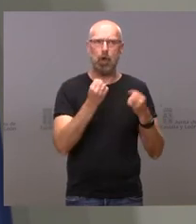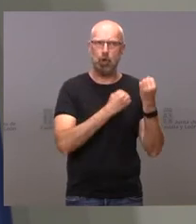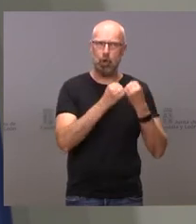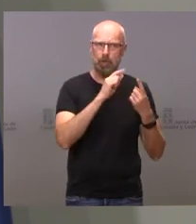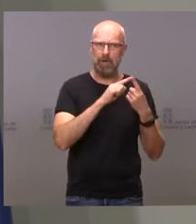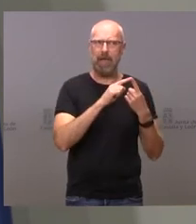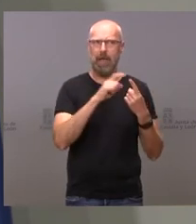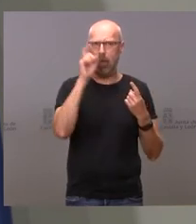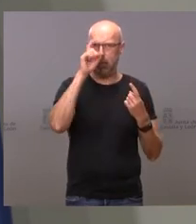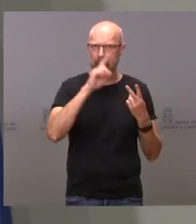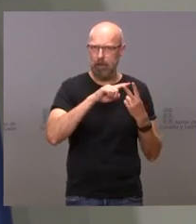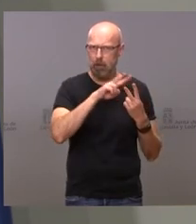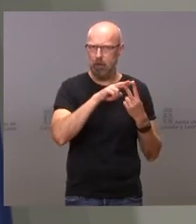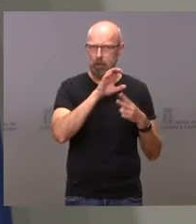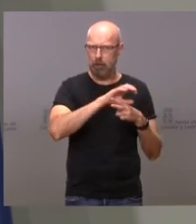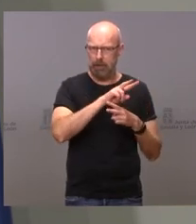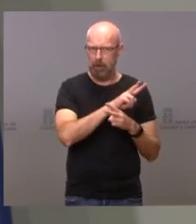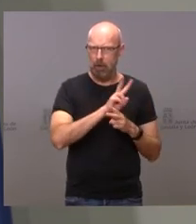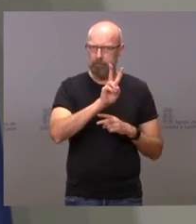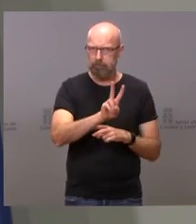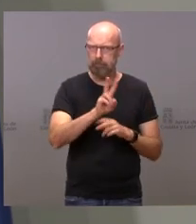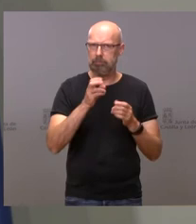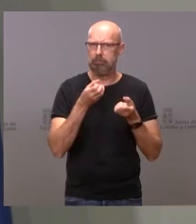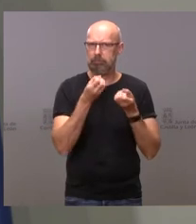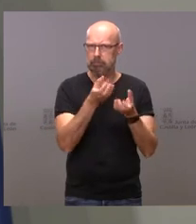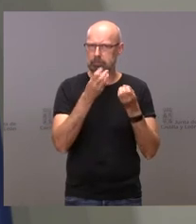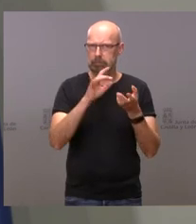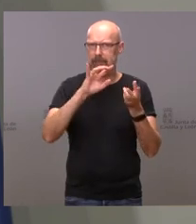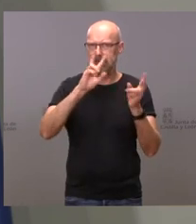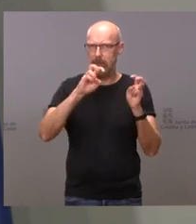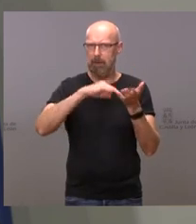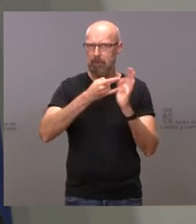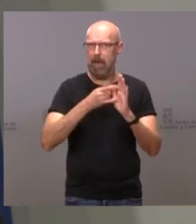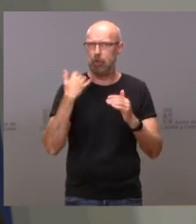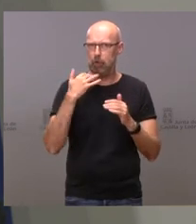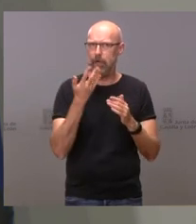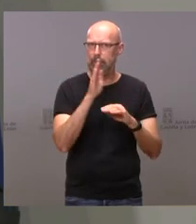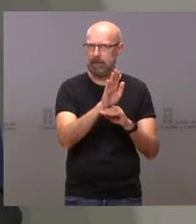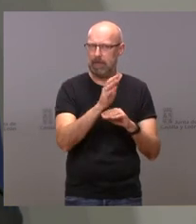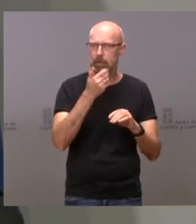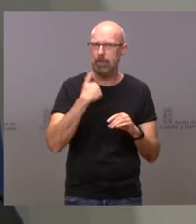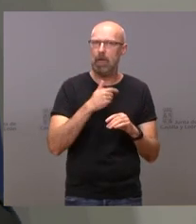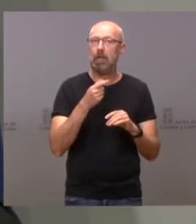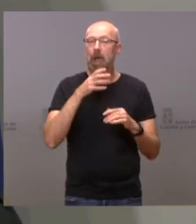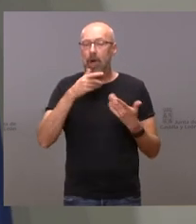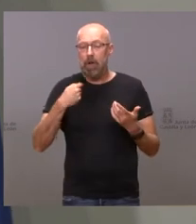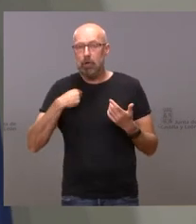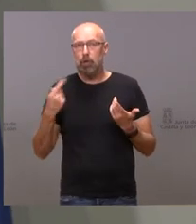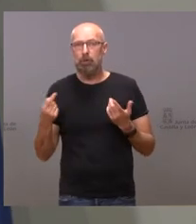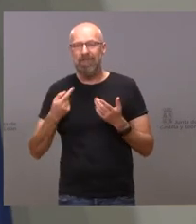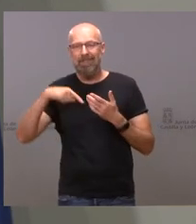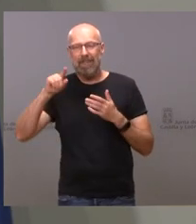Educación, presentando el plan Soria en Soria. Decirle que yo en este momento no podría decirle los 110